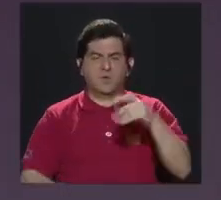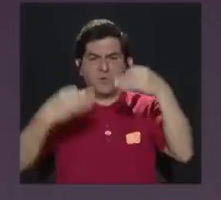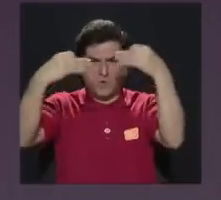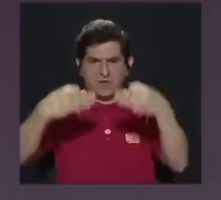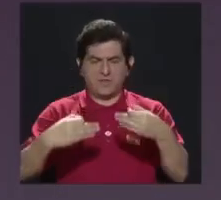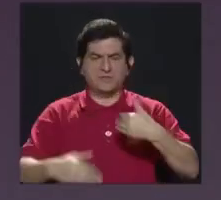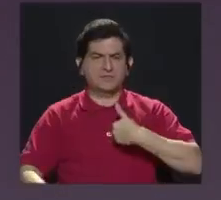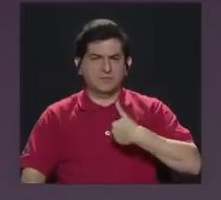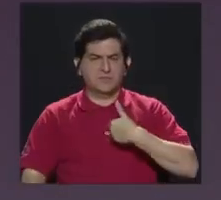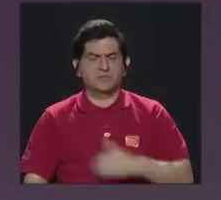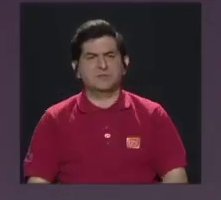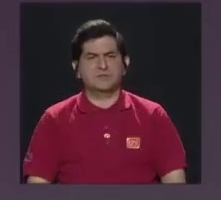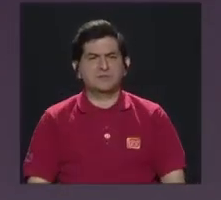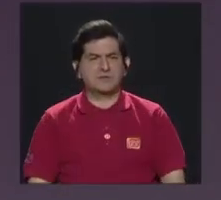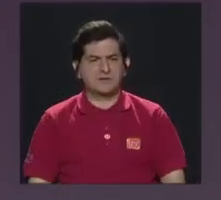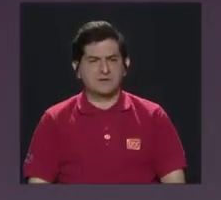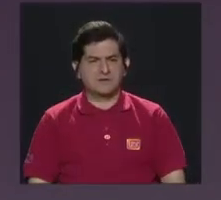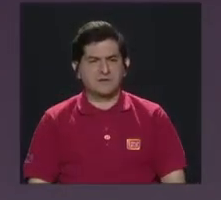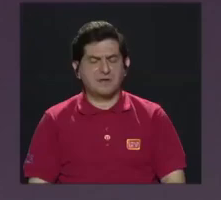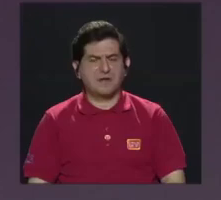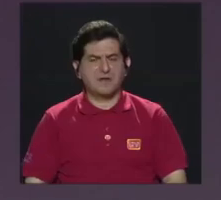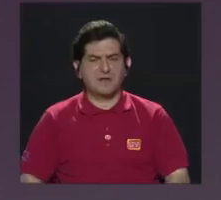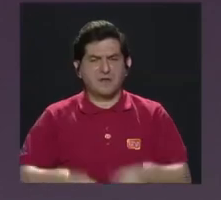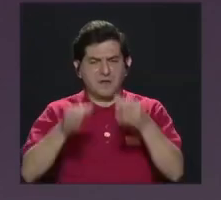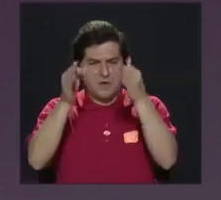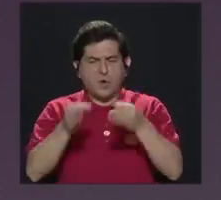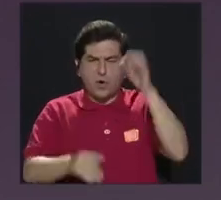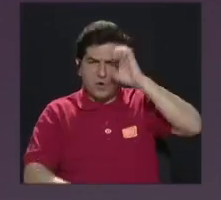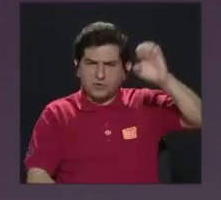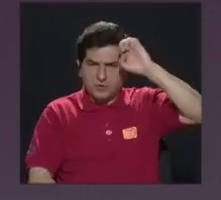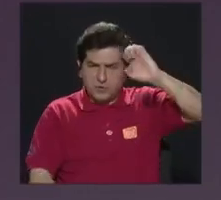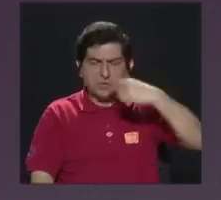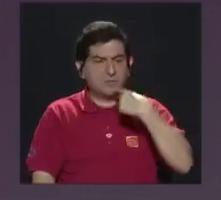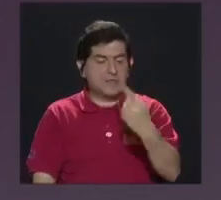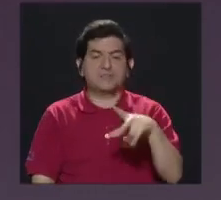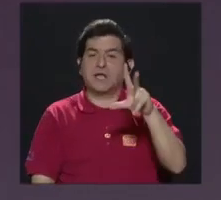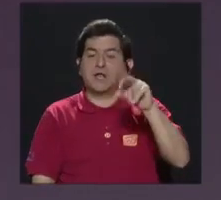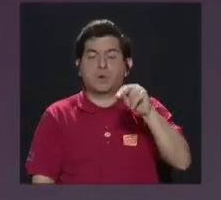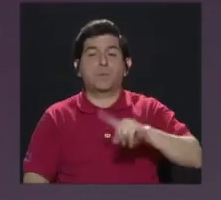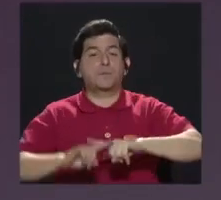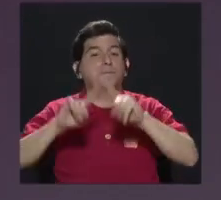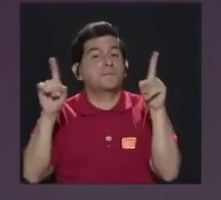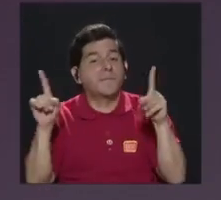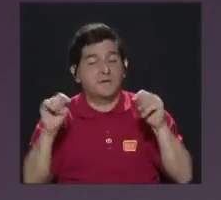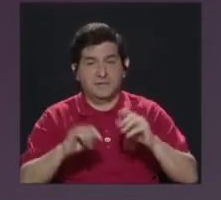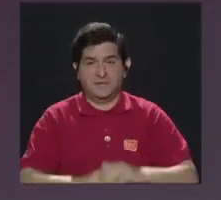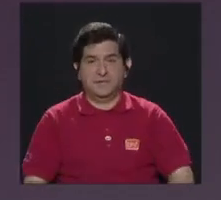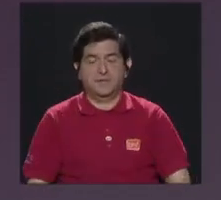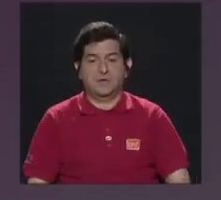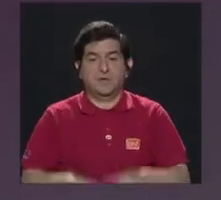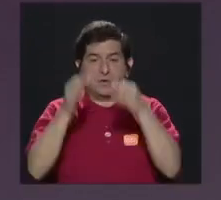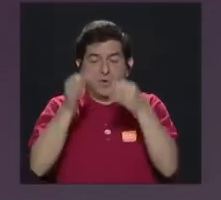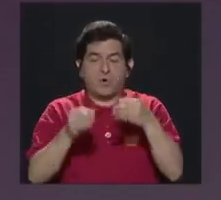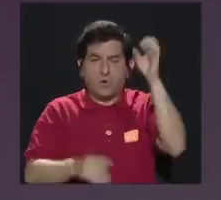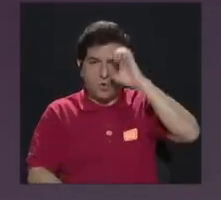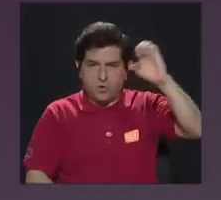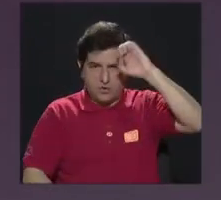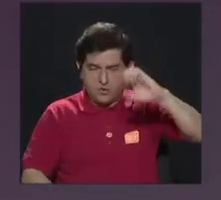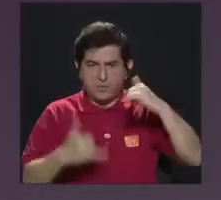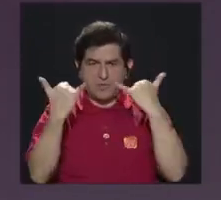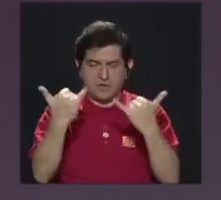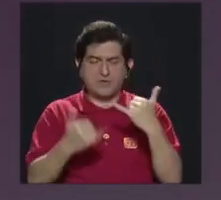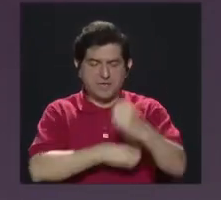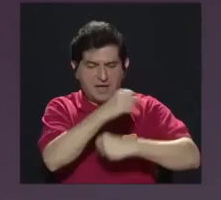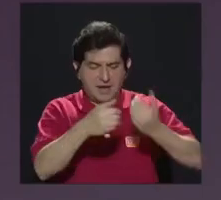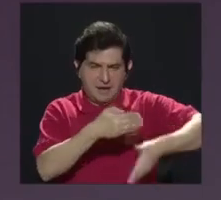sentencia que hubo de la Corte Europea, a donde decían que no. Sin embargo, la Corte Europea ya apenas